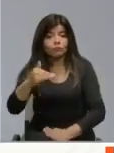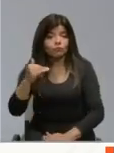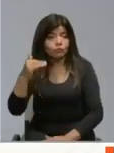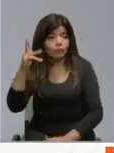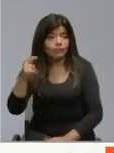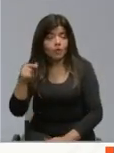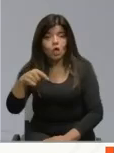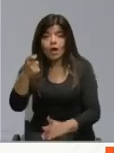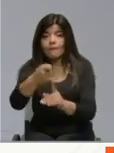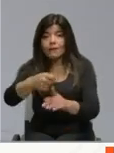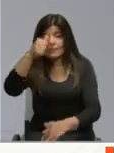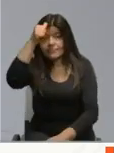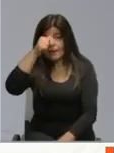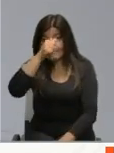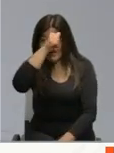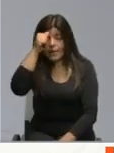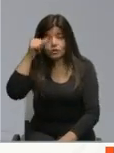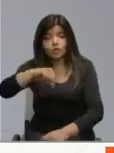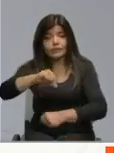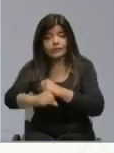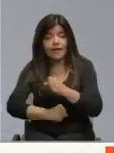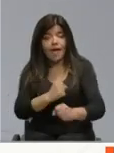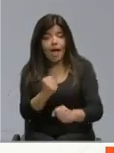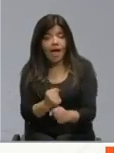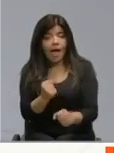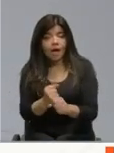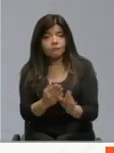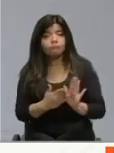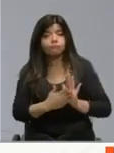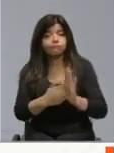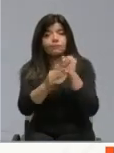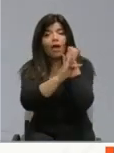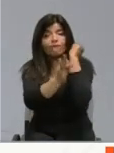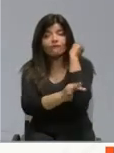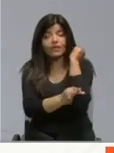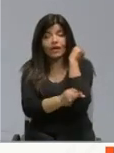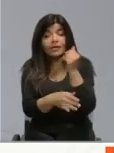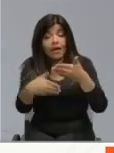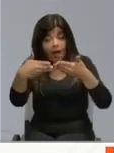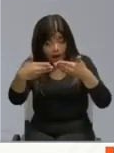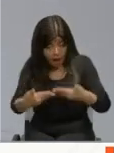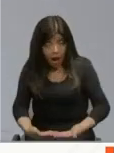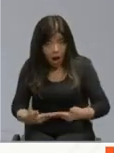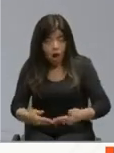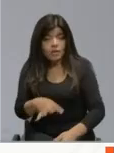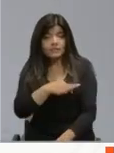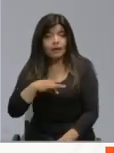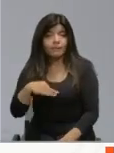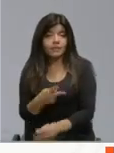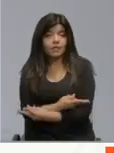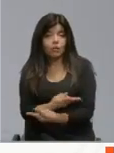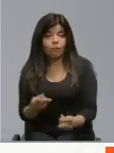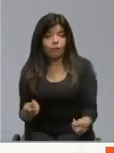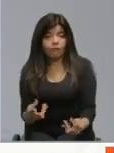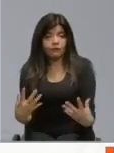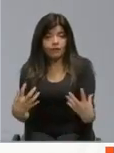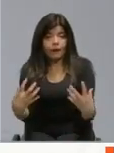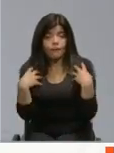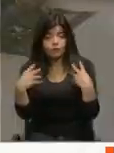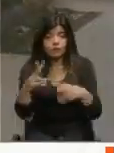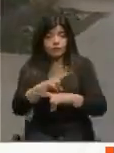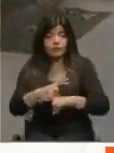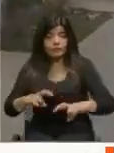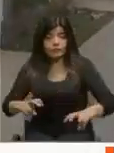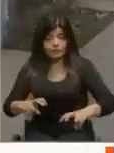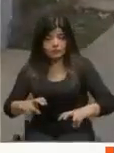año presentamos una denuncia en la Fiscalía. Por ende, hoy día es el Ministerio Público quien está a cargo de esta